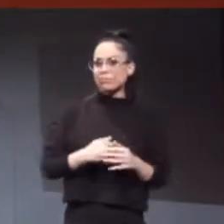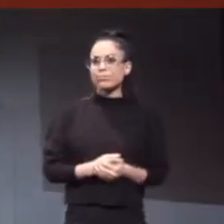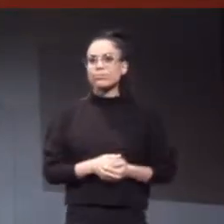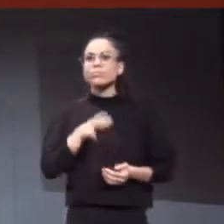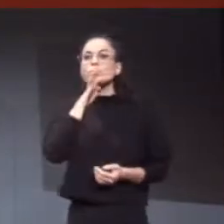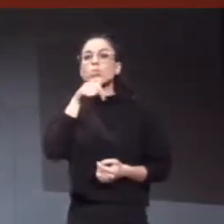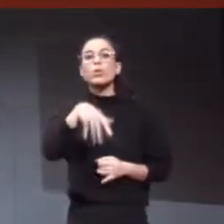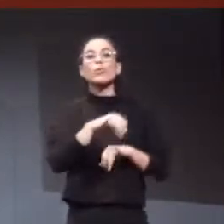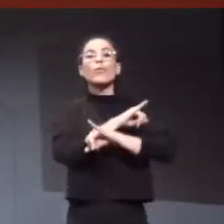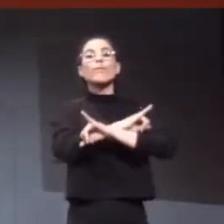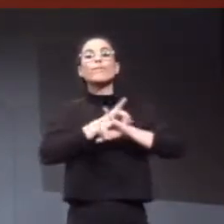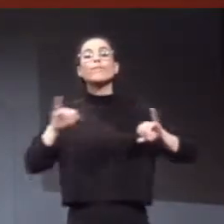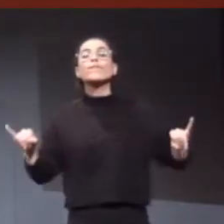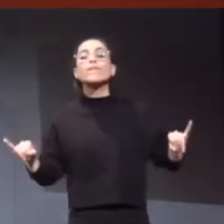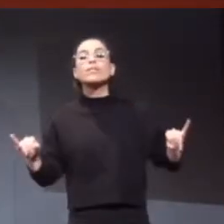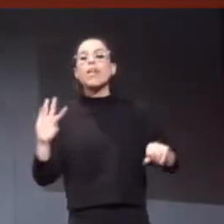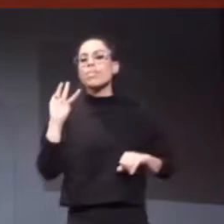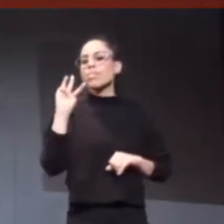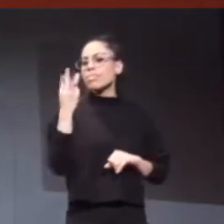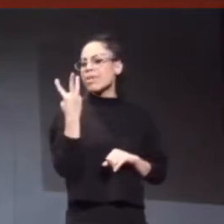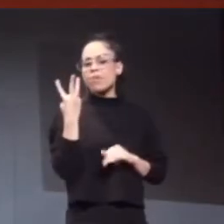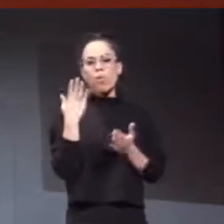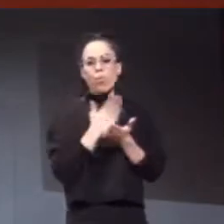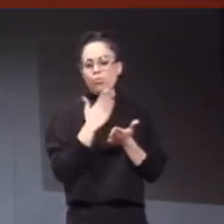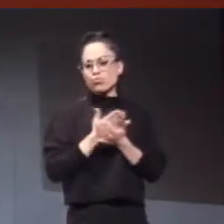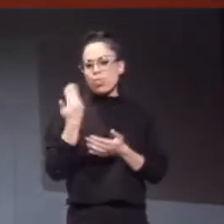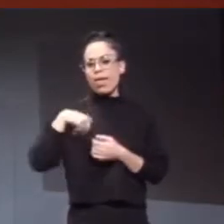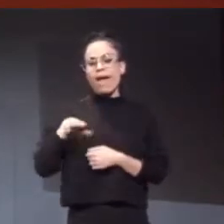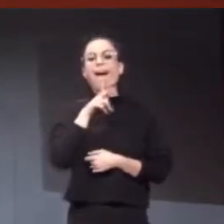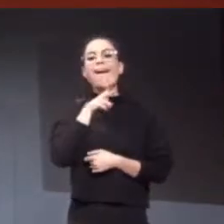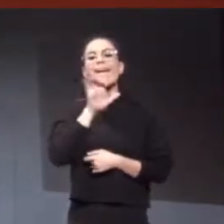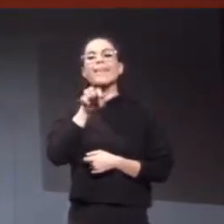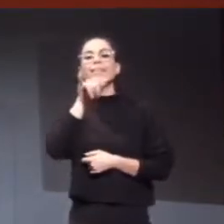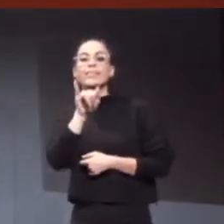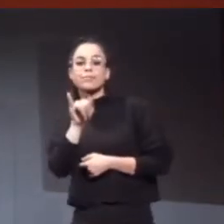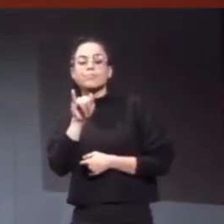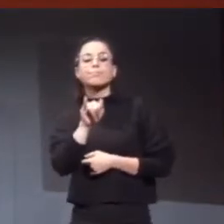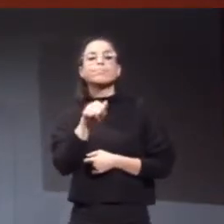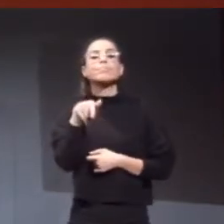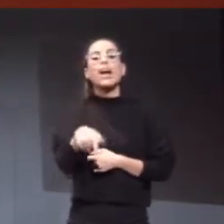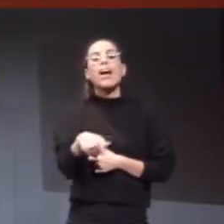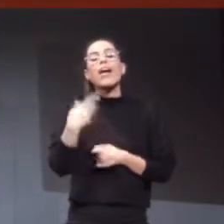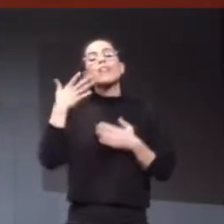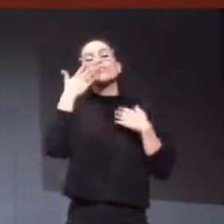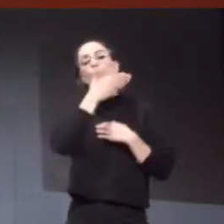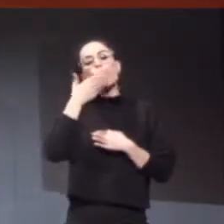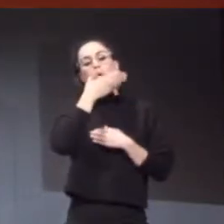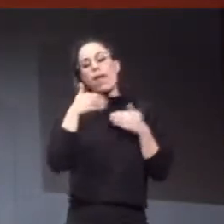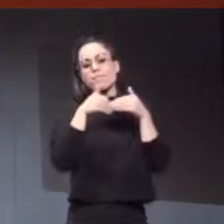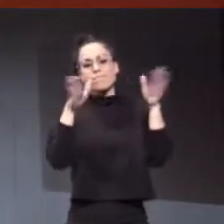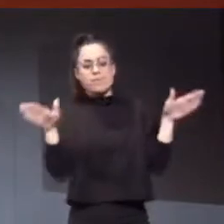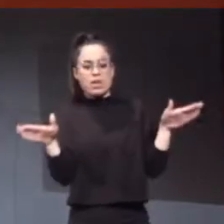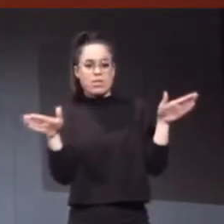termina el tercer curso ya de EI, Herritartasunerako Eskola Irekia, la Escuela Abierta